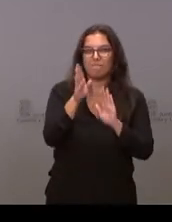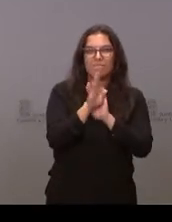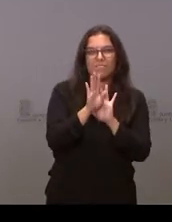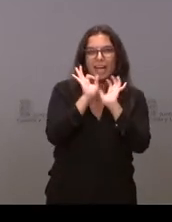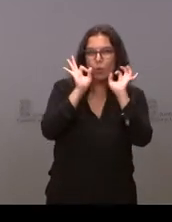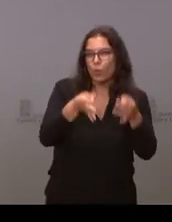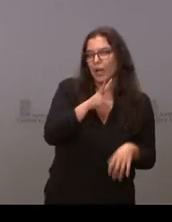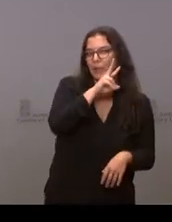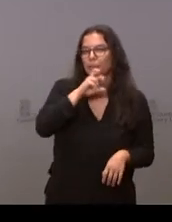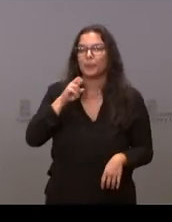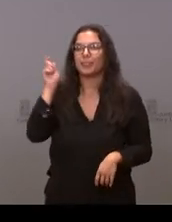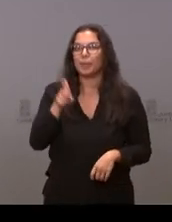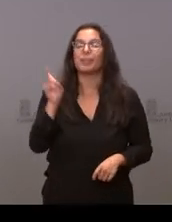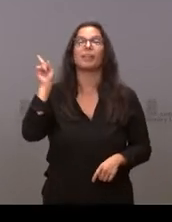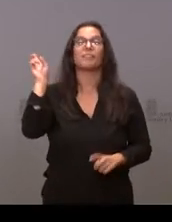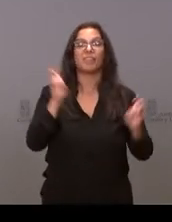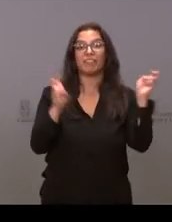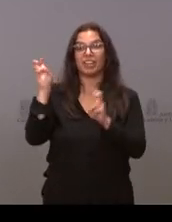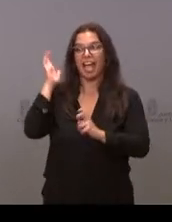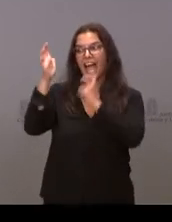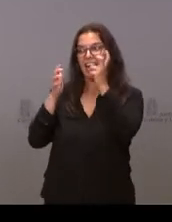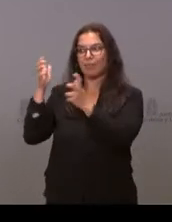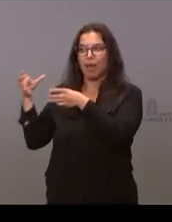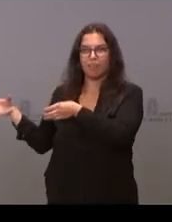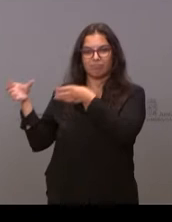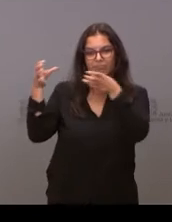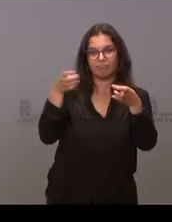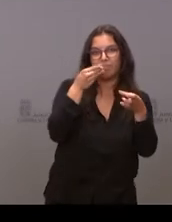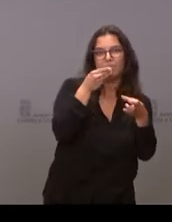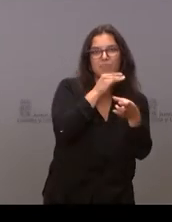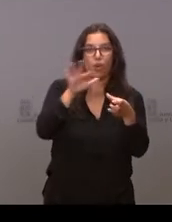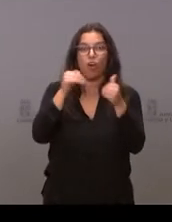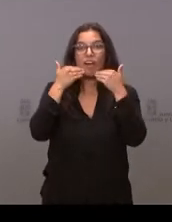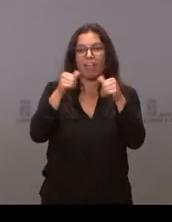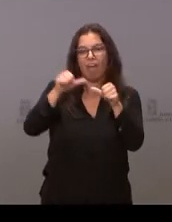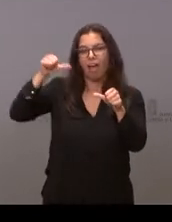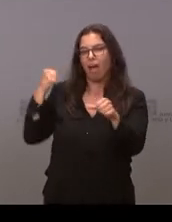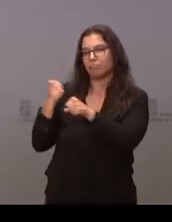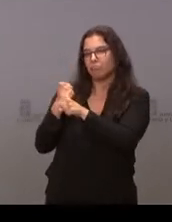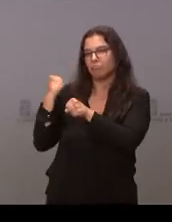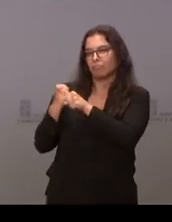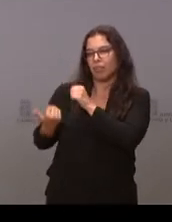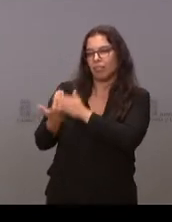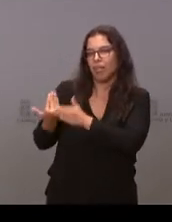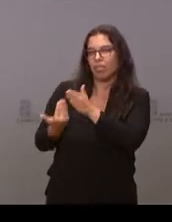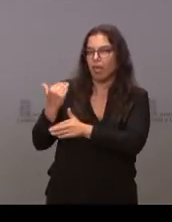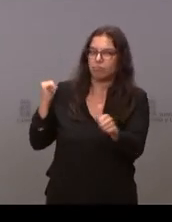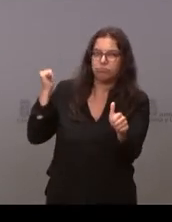asistir con los mejores ejemplares, fruto sin duda de un trabajo diario durante mucho